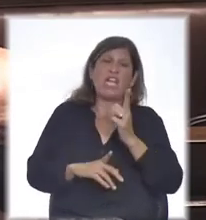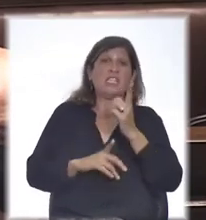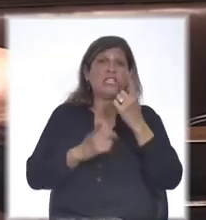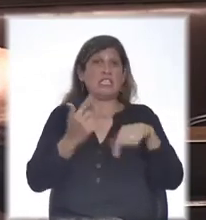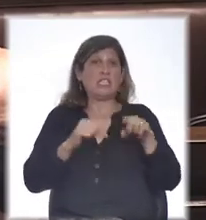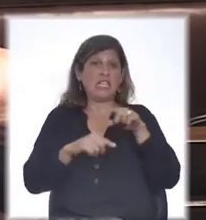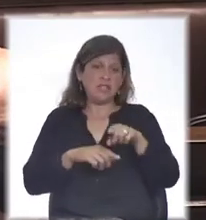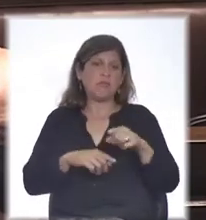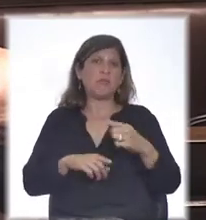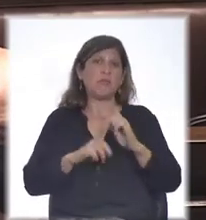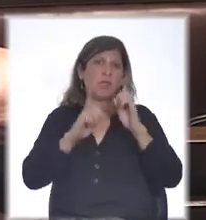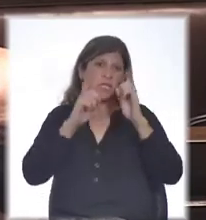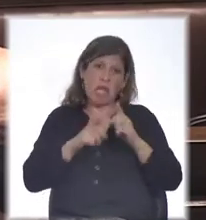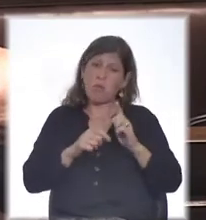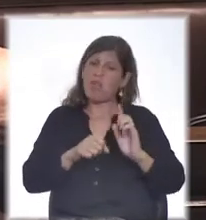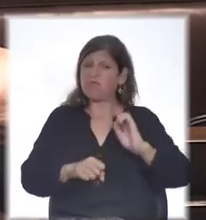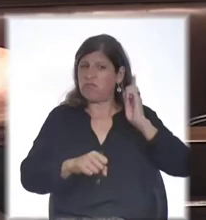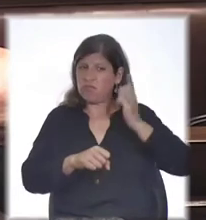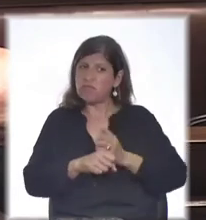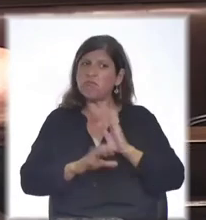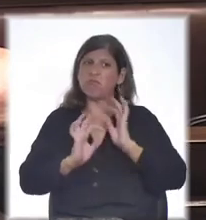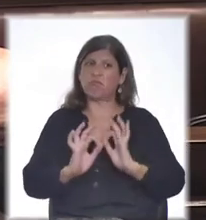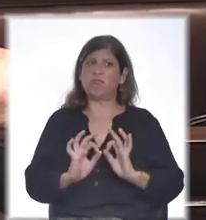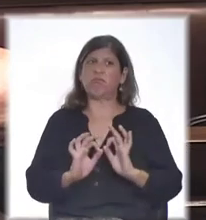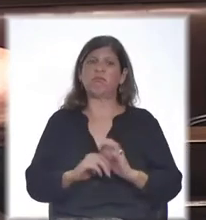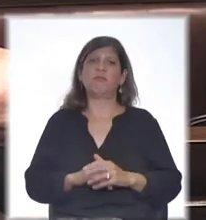y a la postre también decisiva.